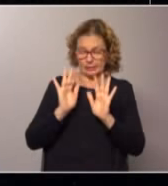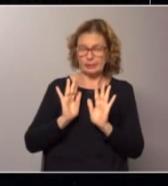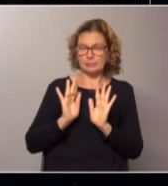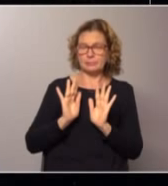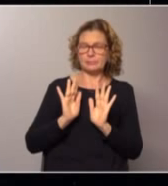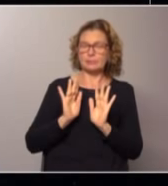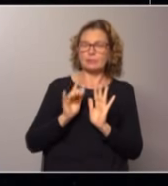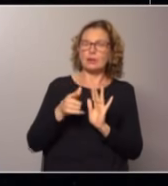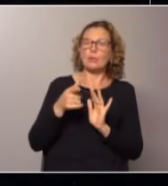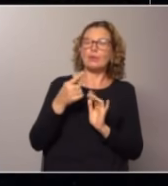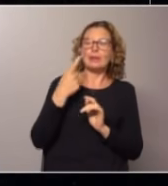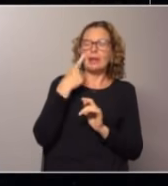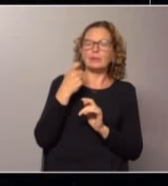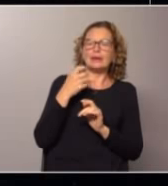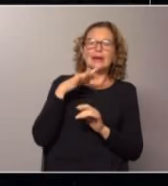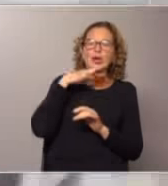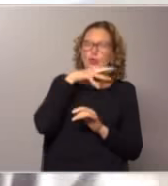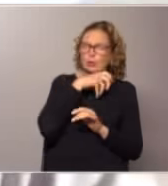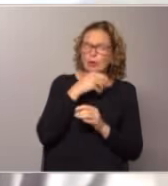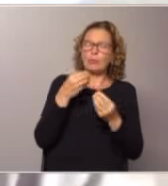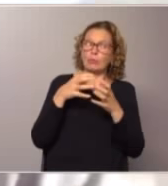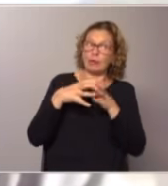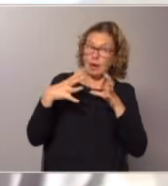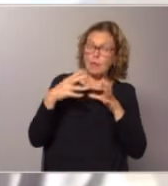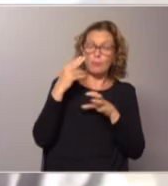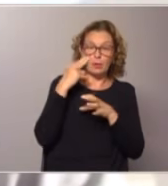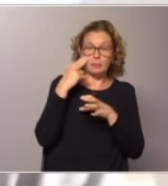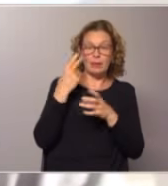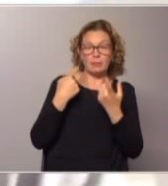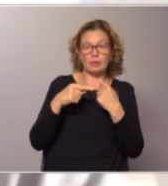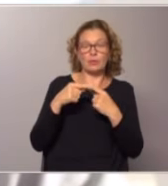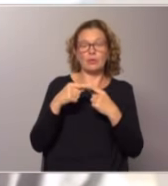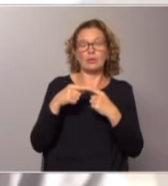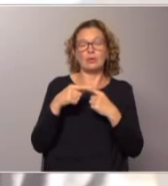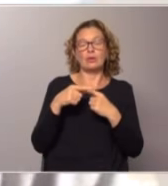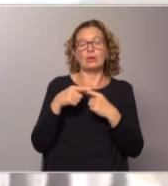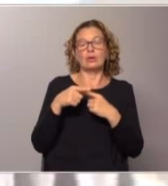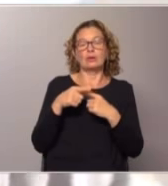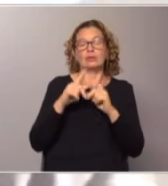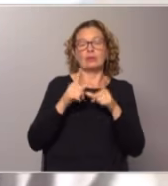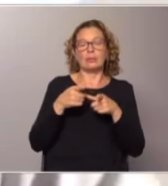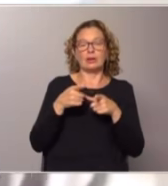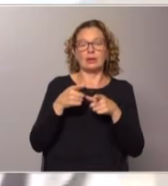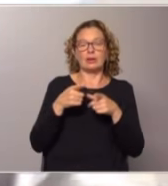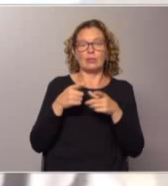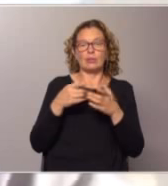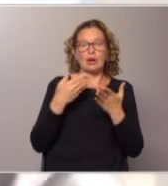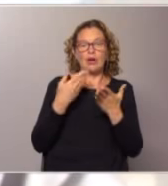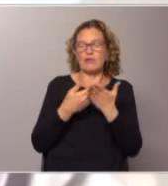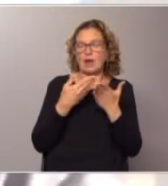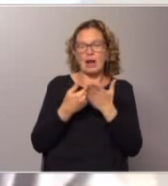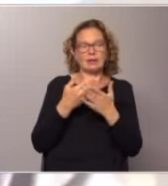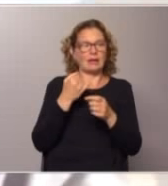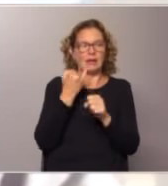es evidente que la corrupción es un gran problema es evidente que la ineficacia de las instituciones